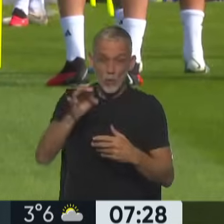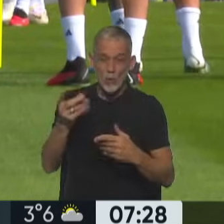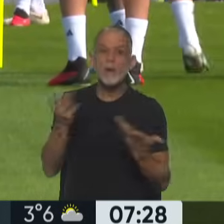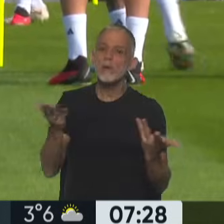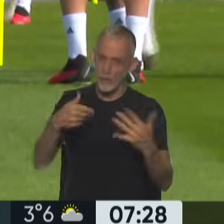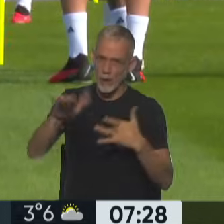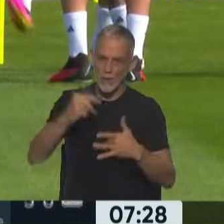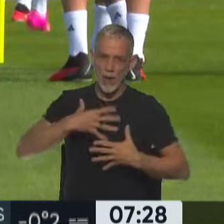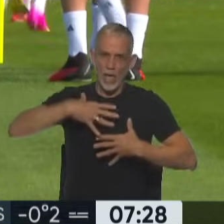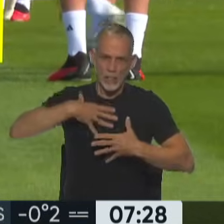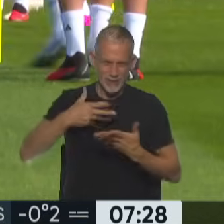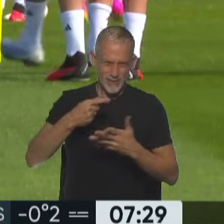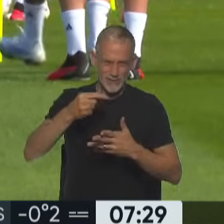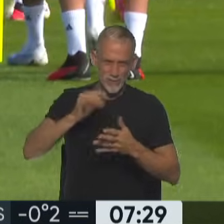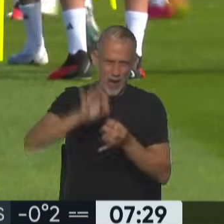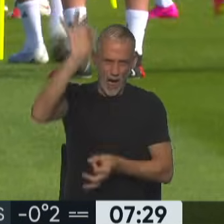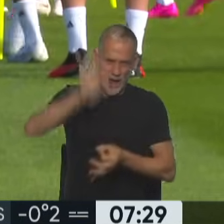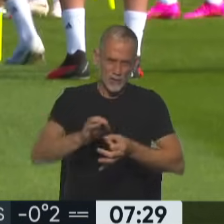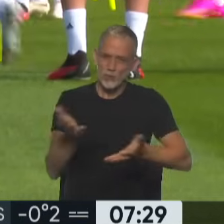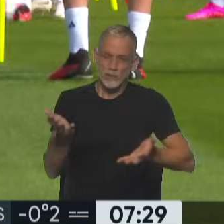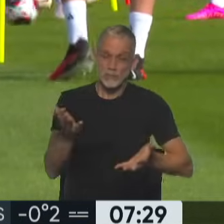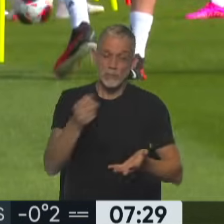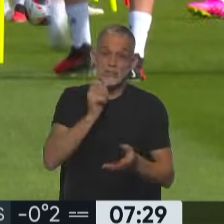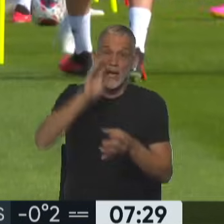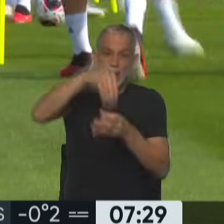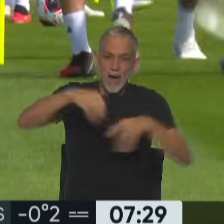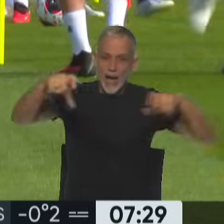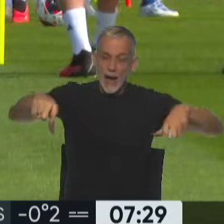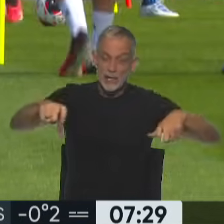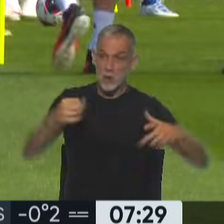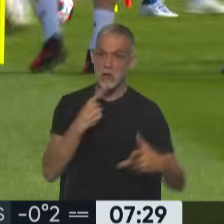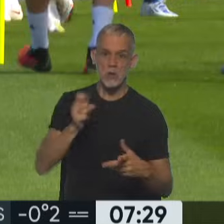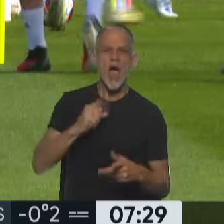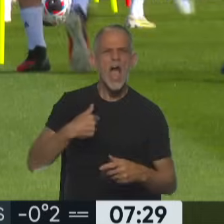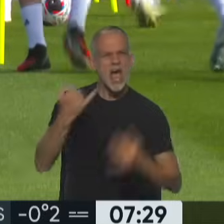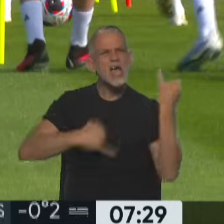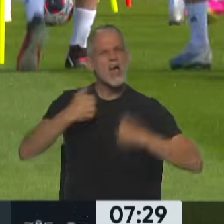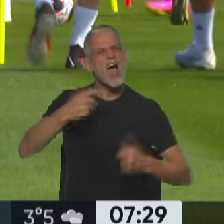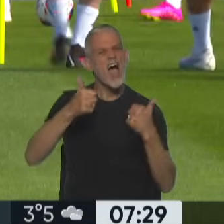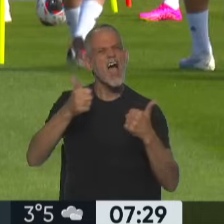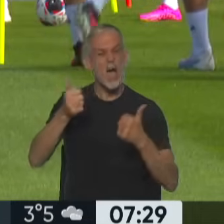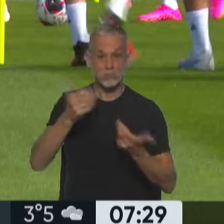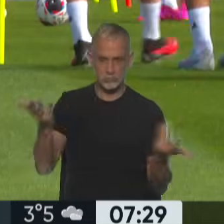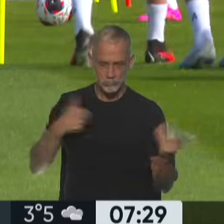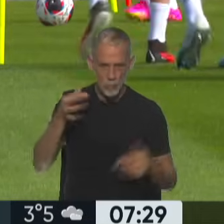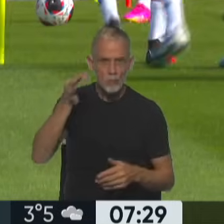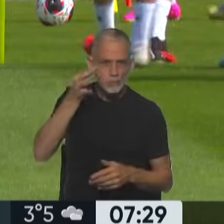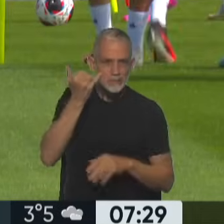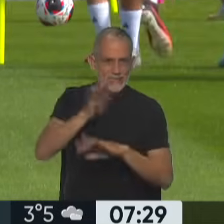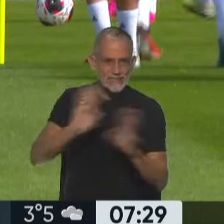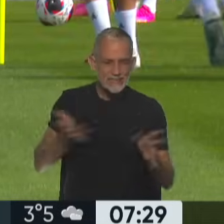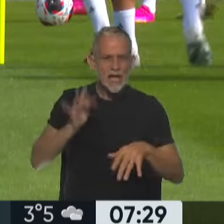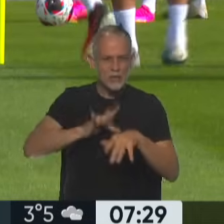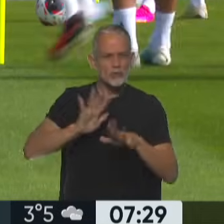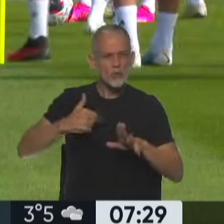va a encontrar, pero si no estás adentro de la cancha no te das cuenta, por más que lo explique. Yo tuve la oportunidad de jugar